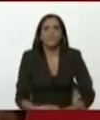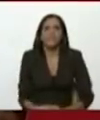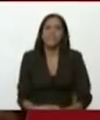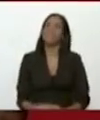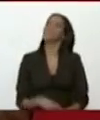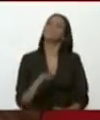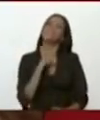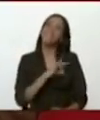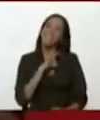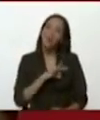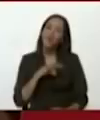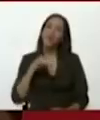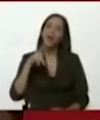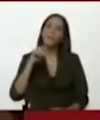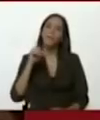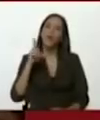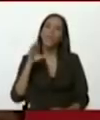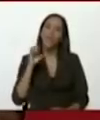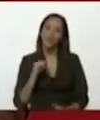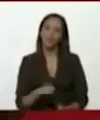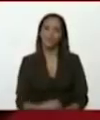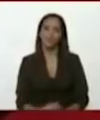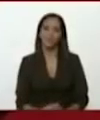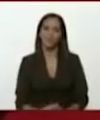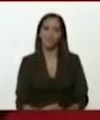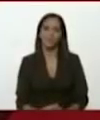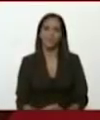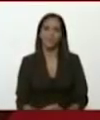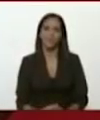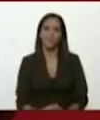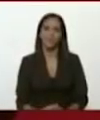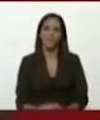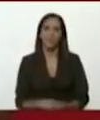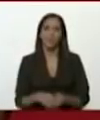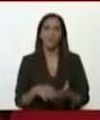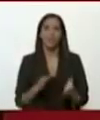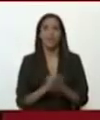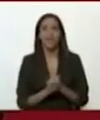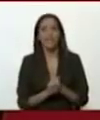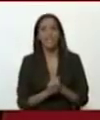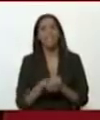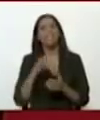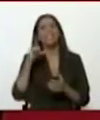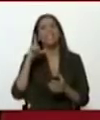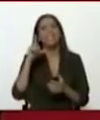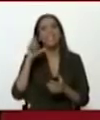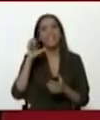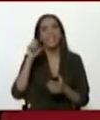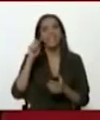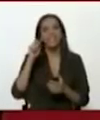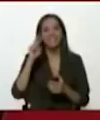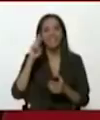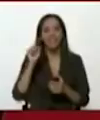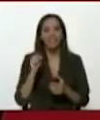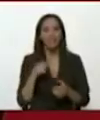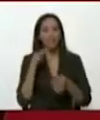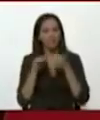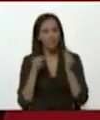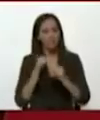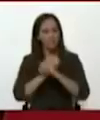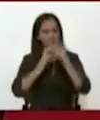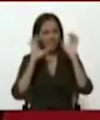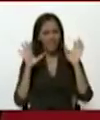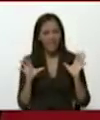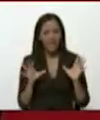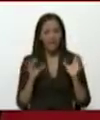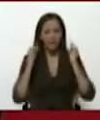Señora Patricia Poleo, o más a Patricia Poleo, señor Lester Toledo, debe ser un poco más sincero.